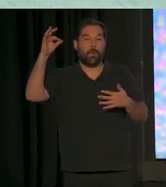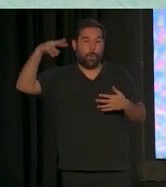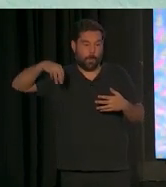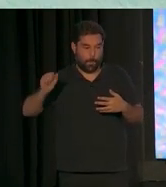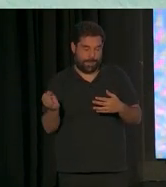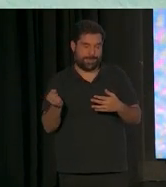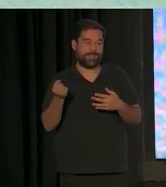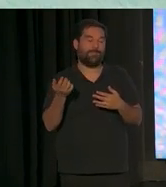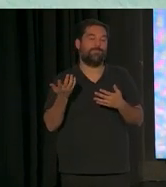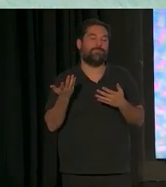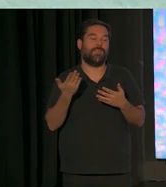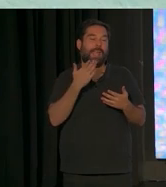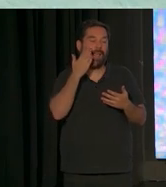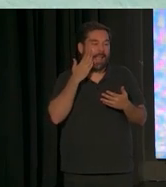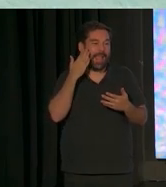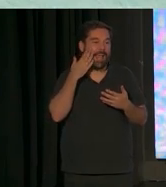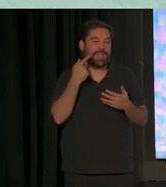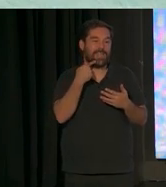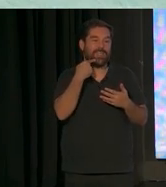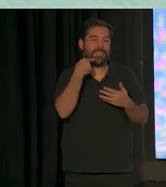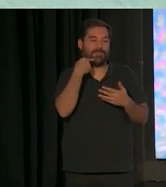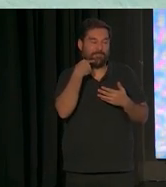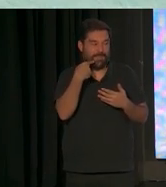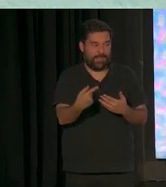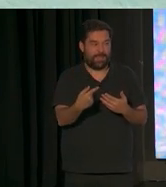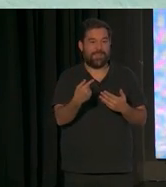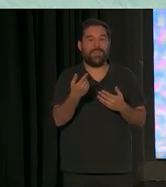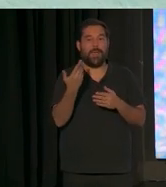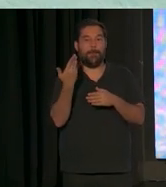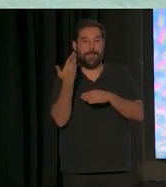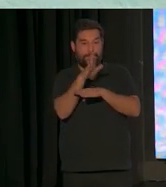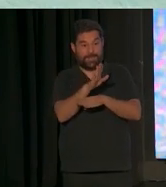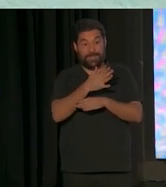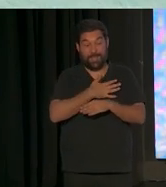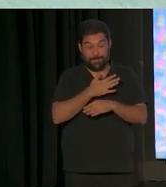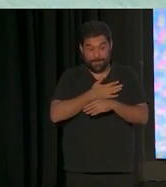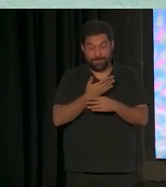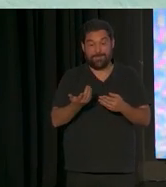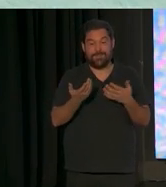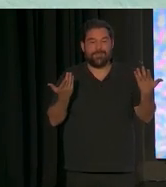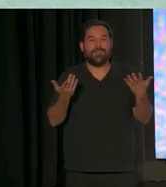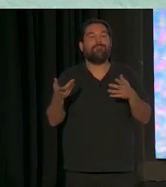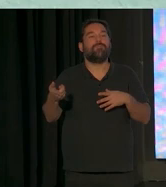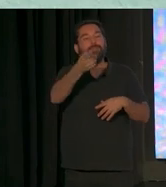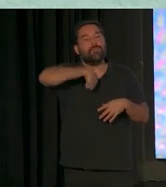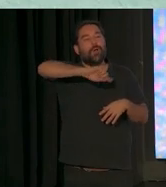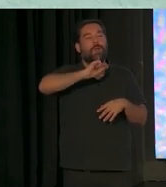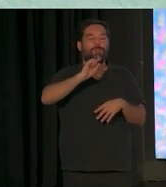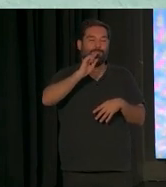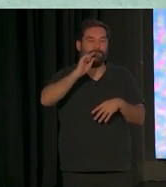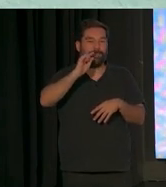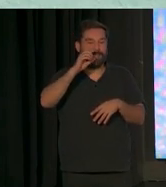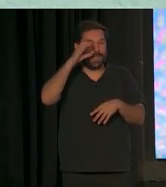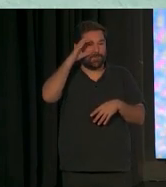la generosidad con la que ha dicho no vayas apresurada, quien quiere escucharte tiene derecho también a escucharte. Y te agradezco